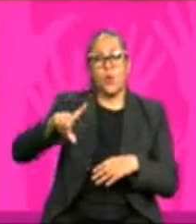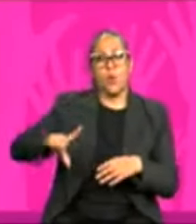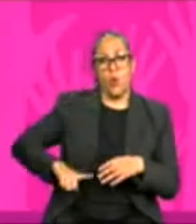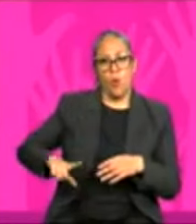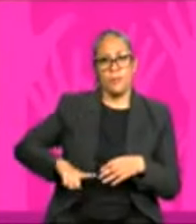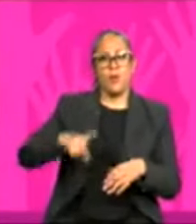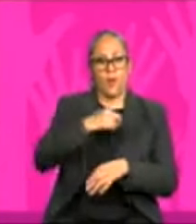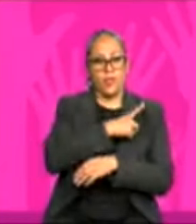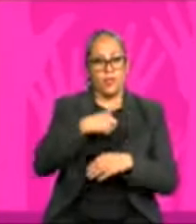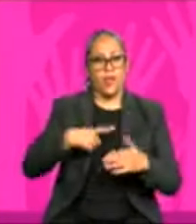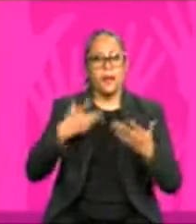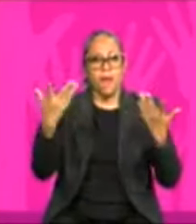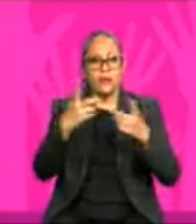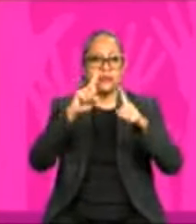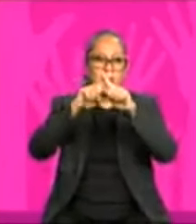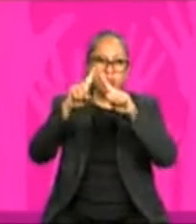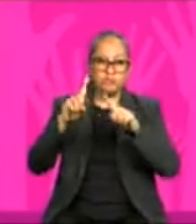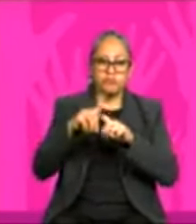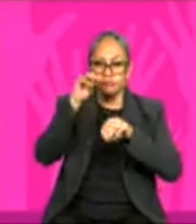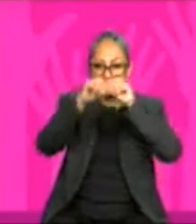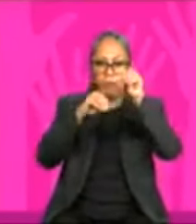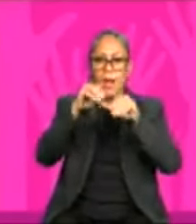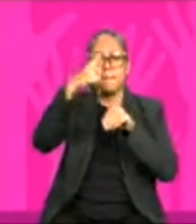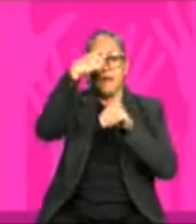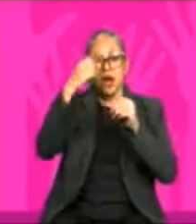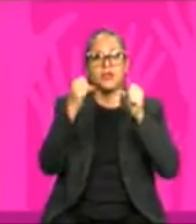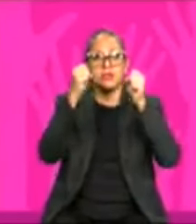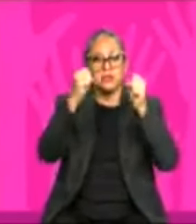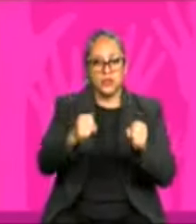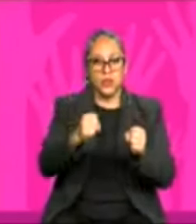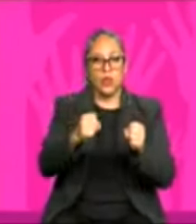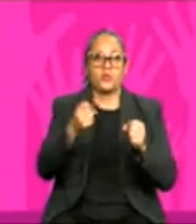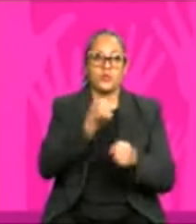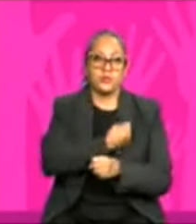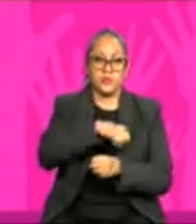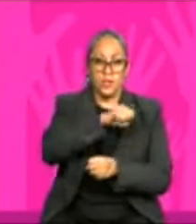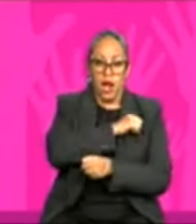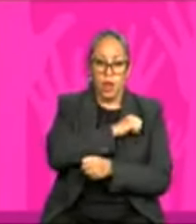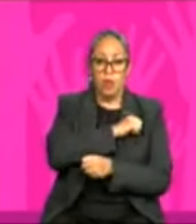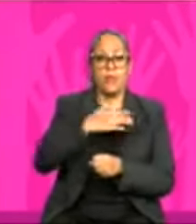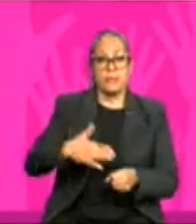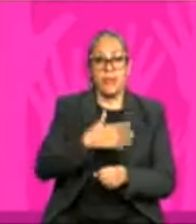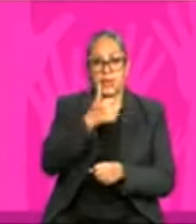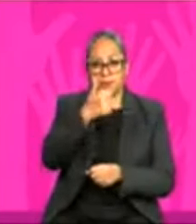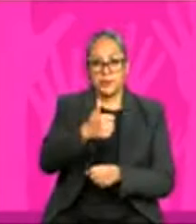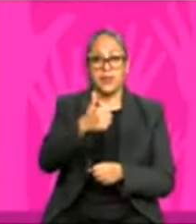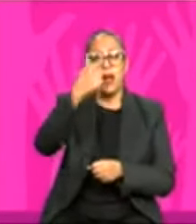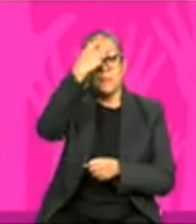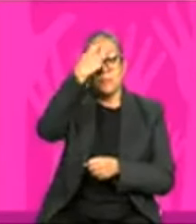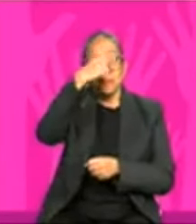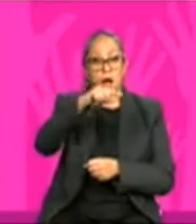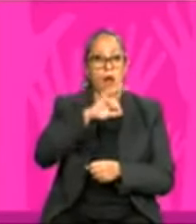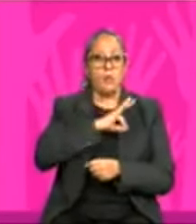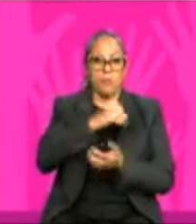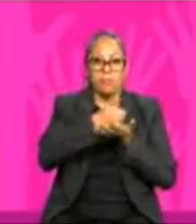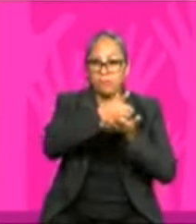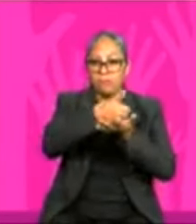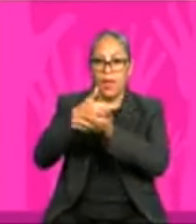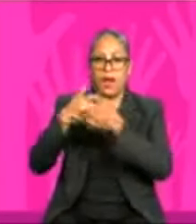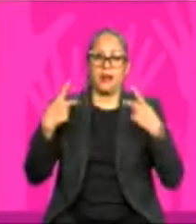deben crear condiciones y entornos que aseguren la salud y el bienestar sin dejar a nadie atrás, de fomentar capacidades y